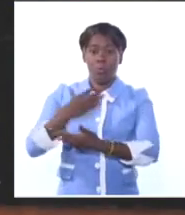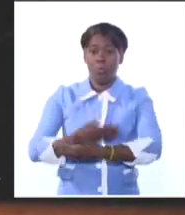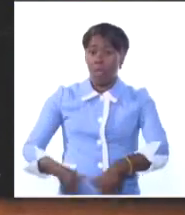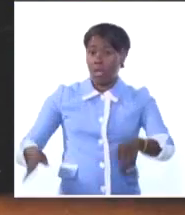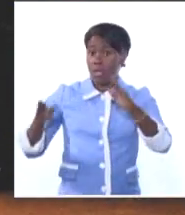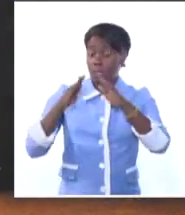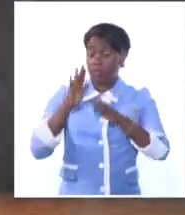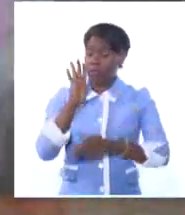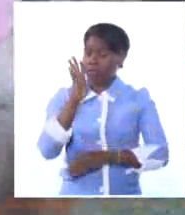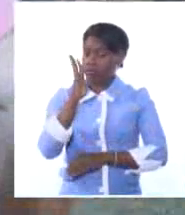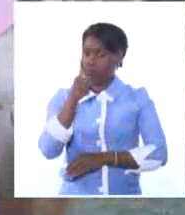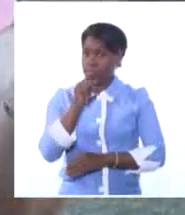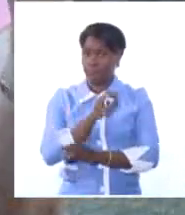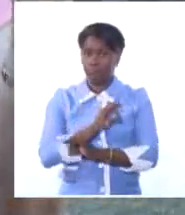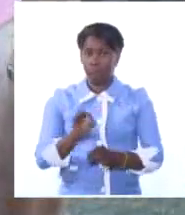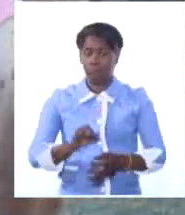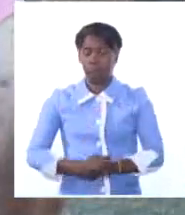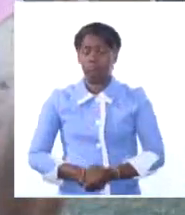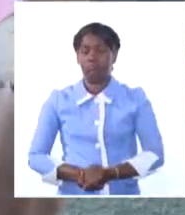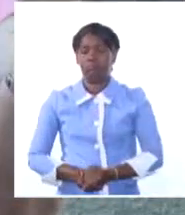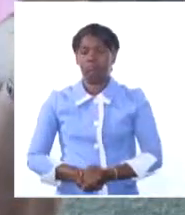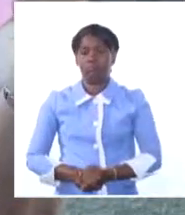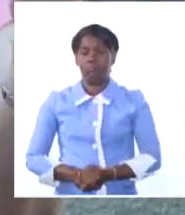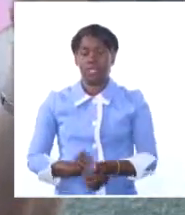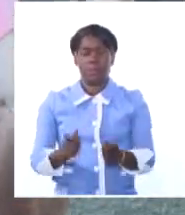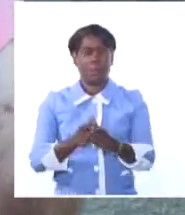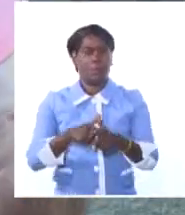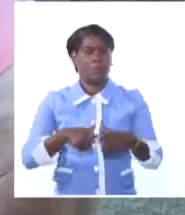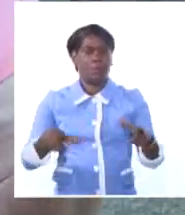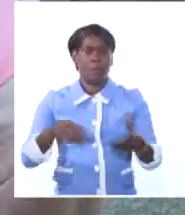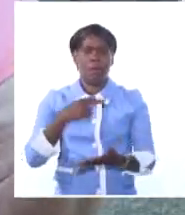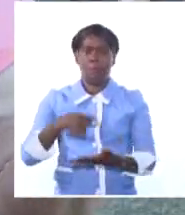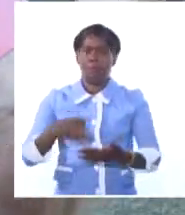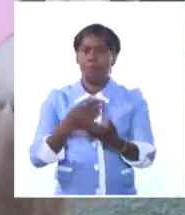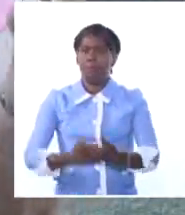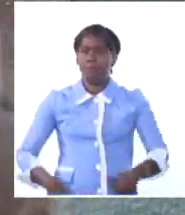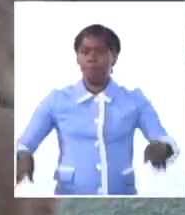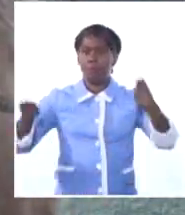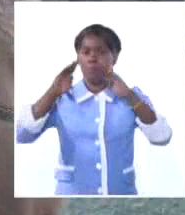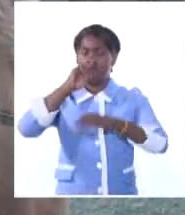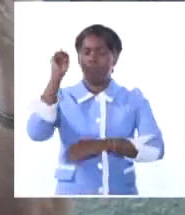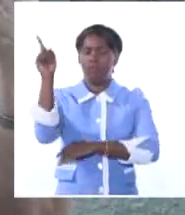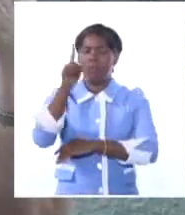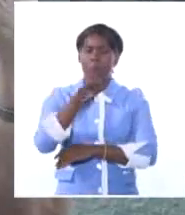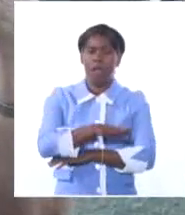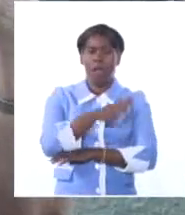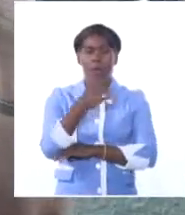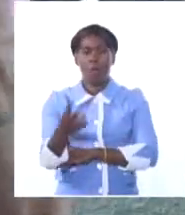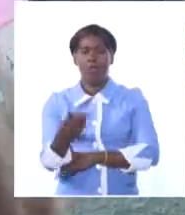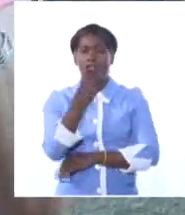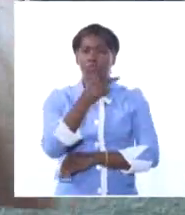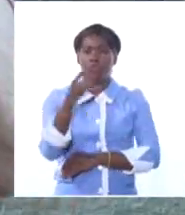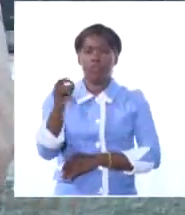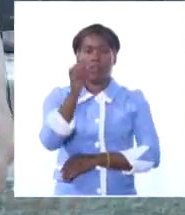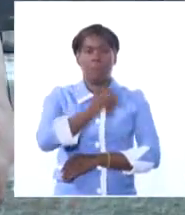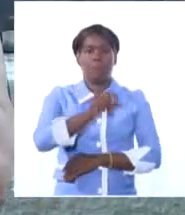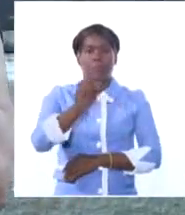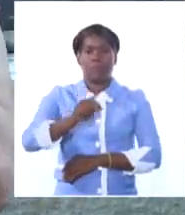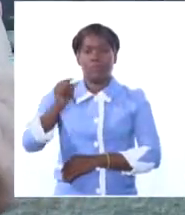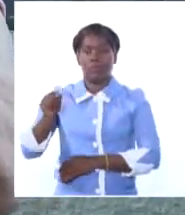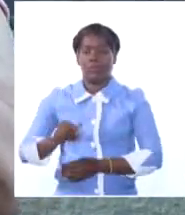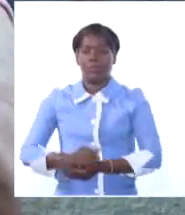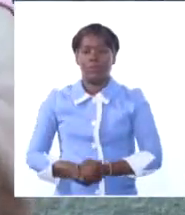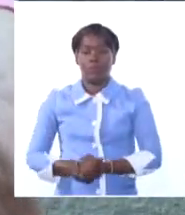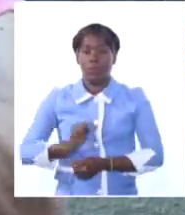joven guardia. Que había tanta gente en el Ballet Nacional, eran como 200 personas, que los que